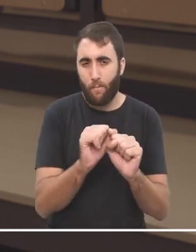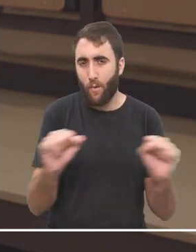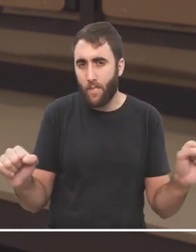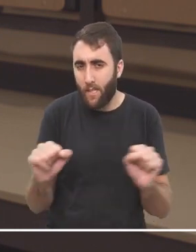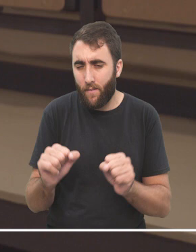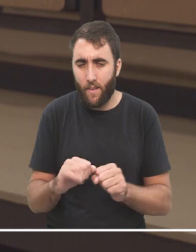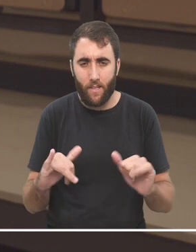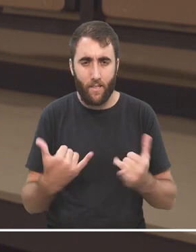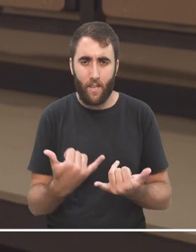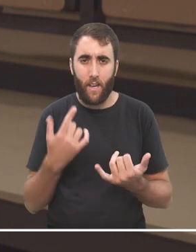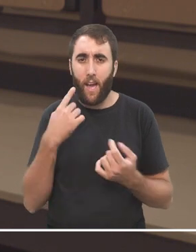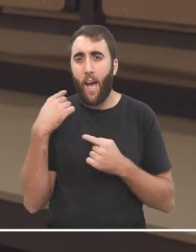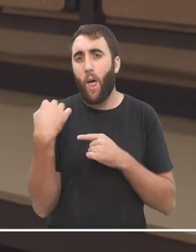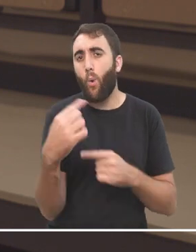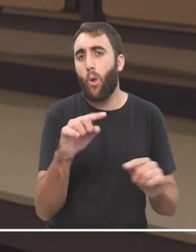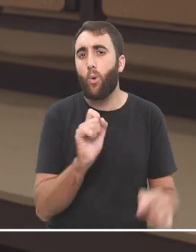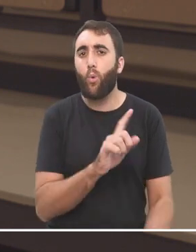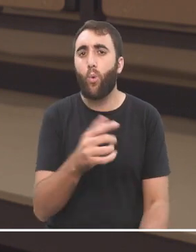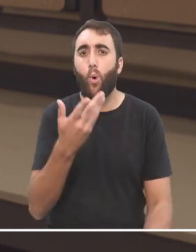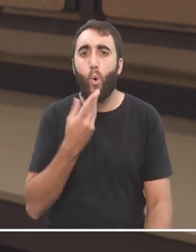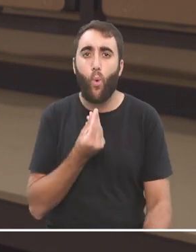mismos artistas, sino que cada uno está